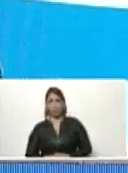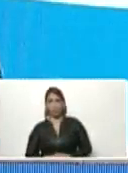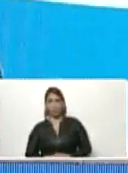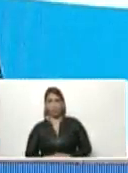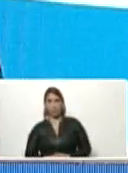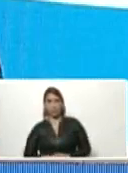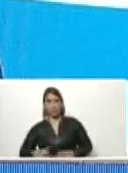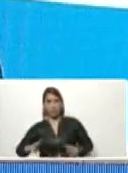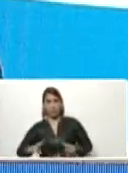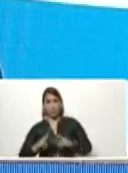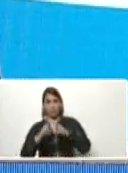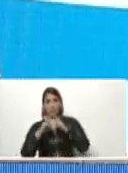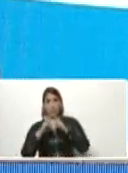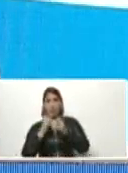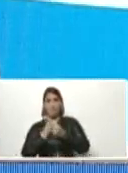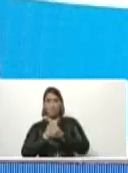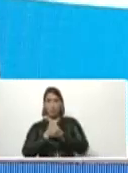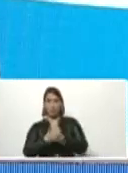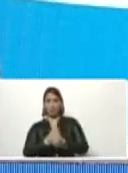del encuentro del amor,